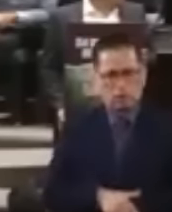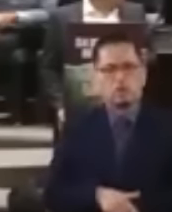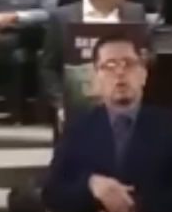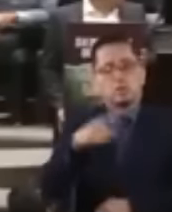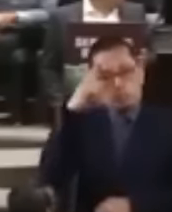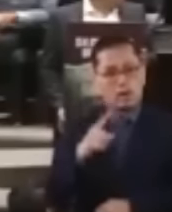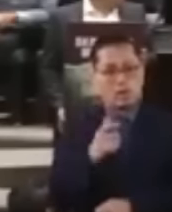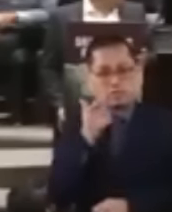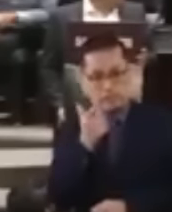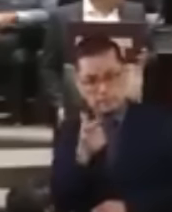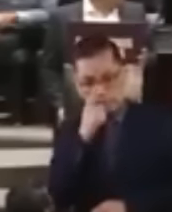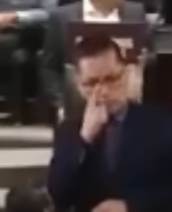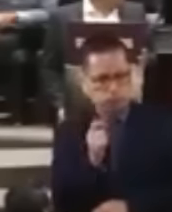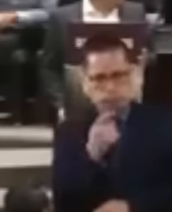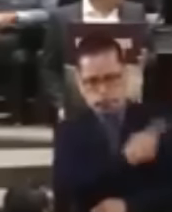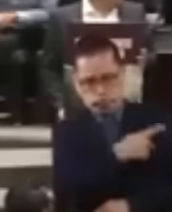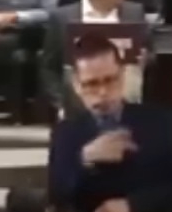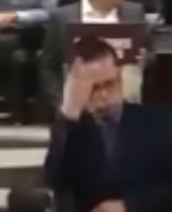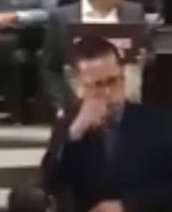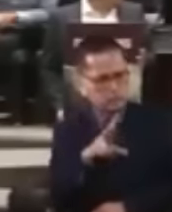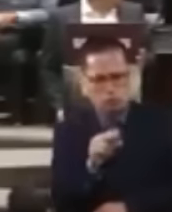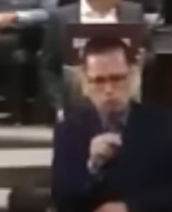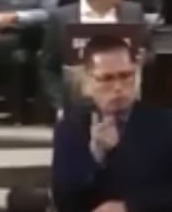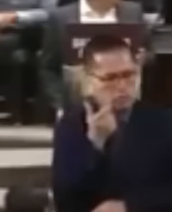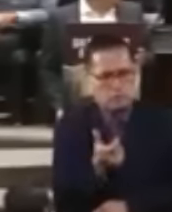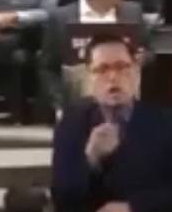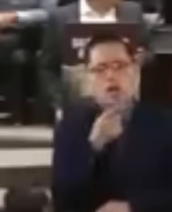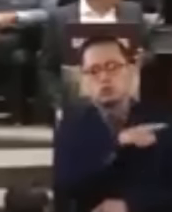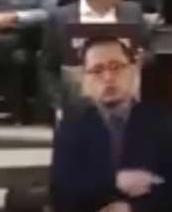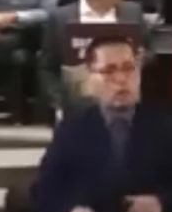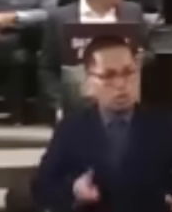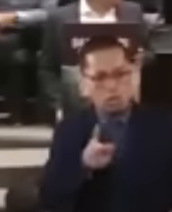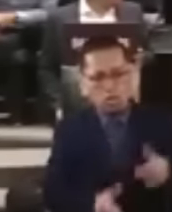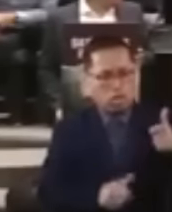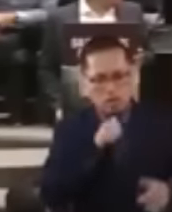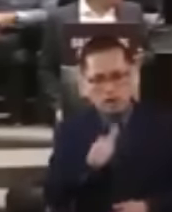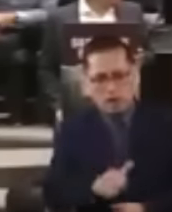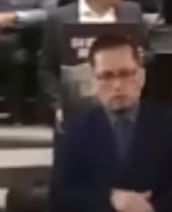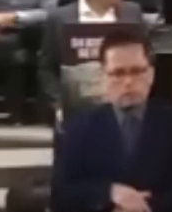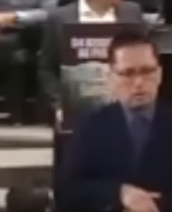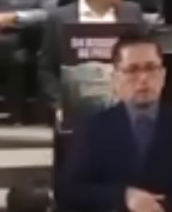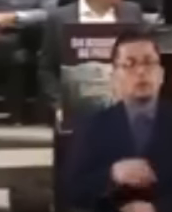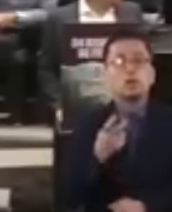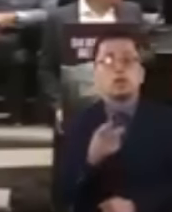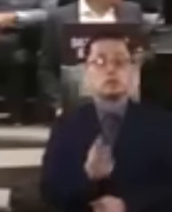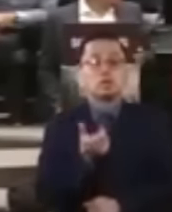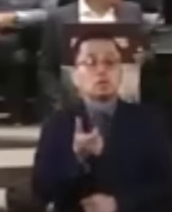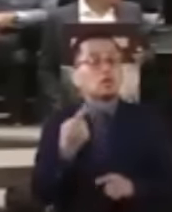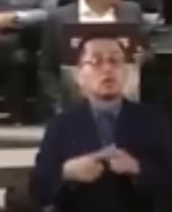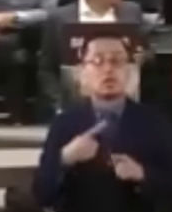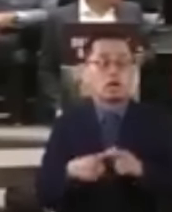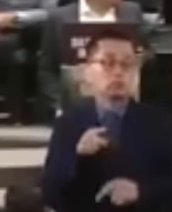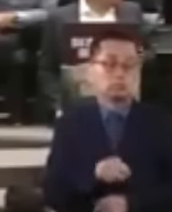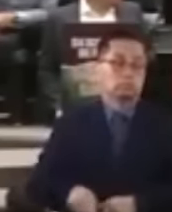que no son de los bolsillos de ustedes no sacaron un solo peso de sus bolsas, son los recursos de los